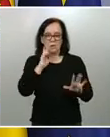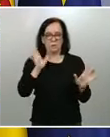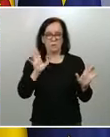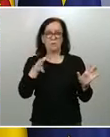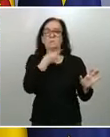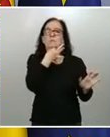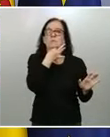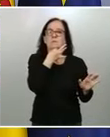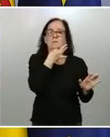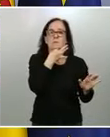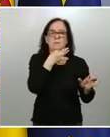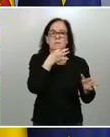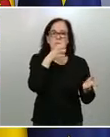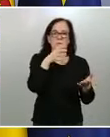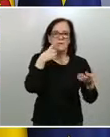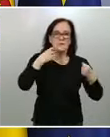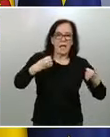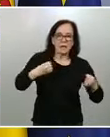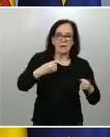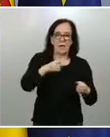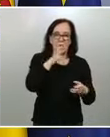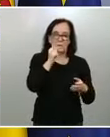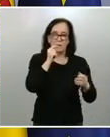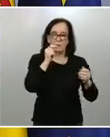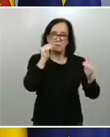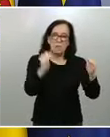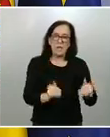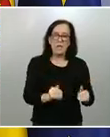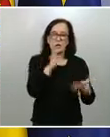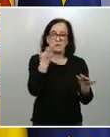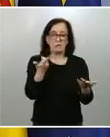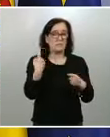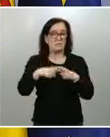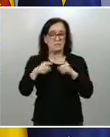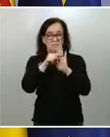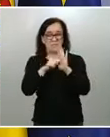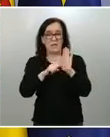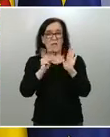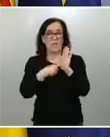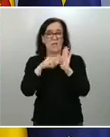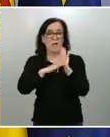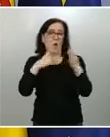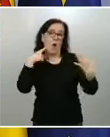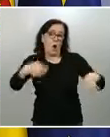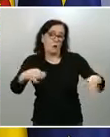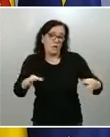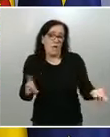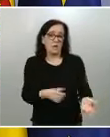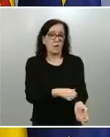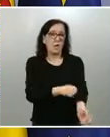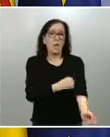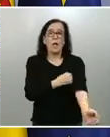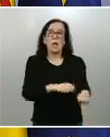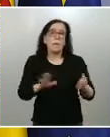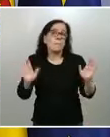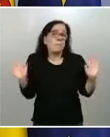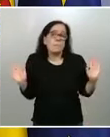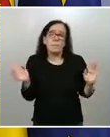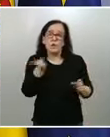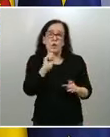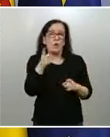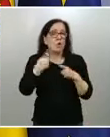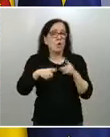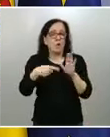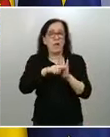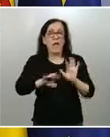estaríamos absolutamente pues con los instrumentos legales ordinarios pero desde luego no con un instrumento excepcional